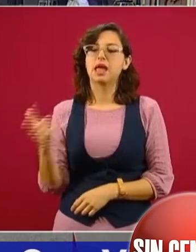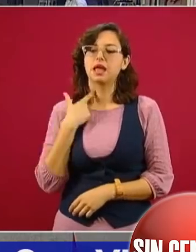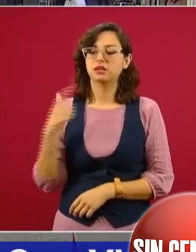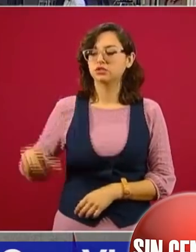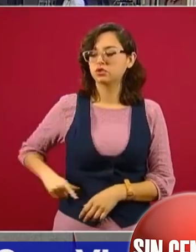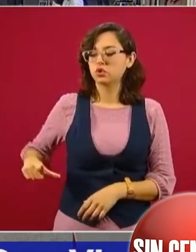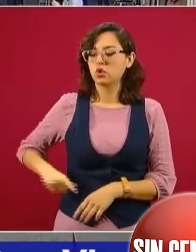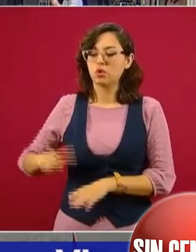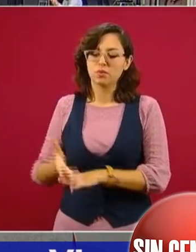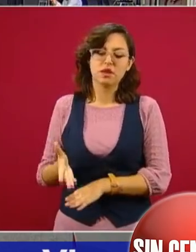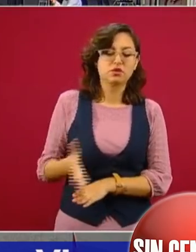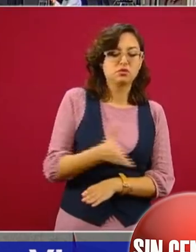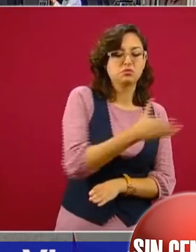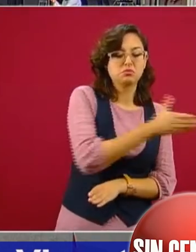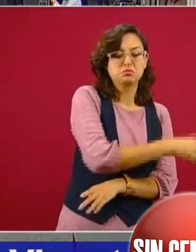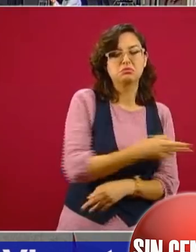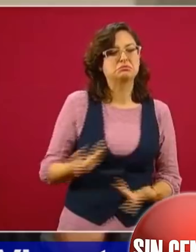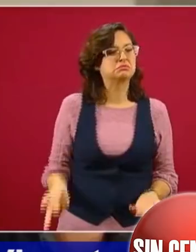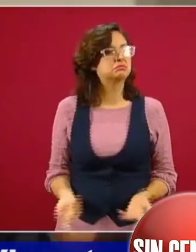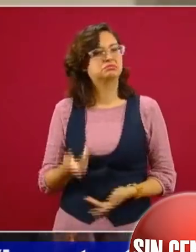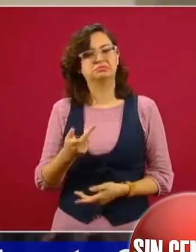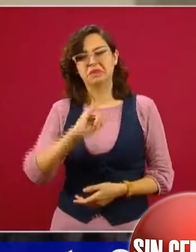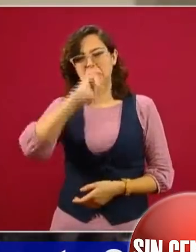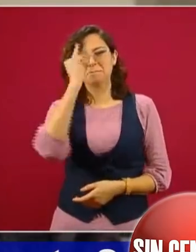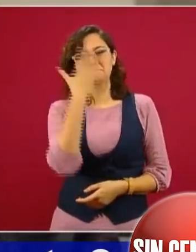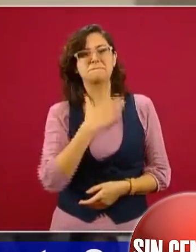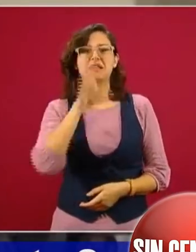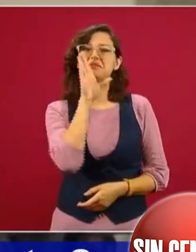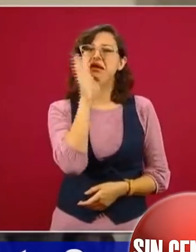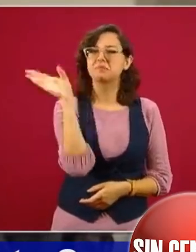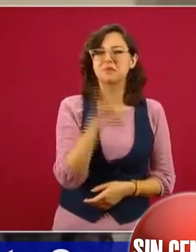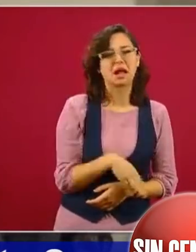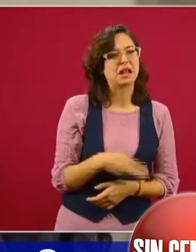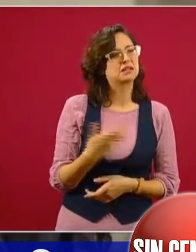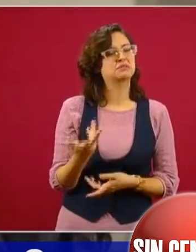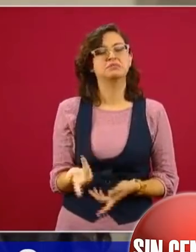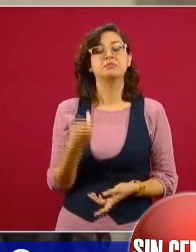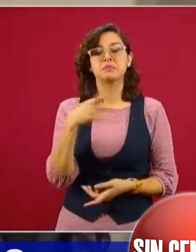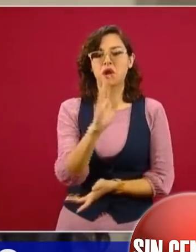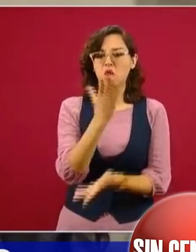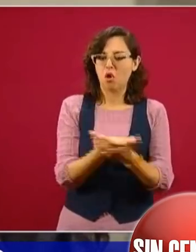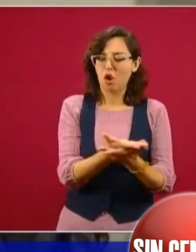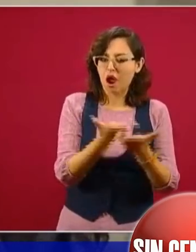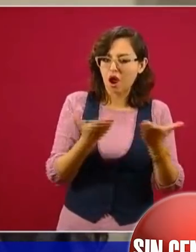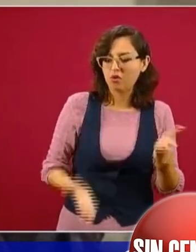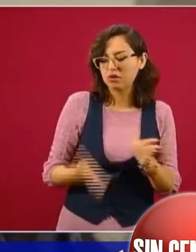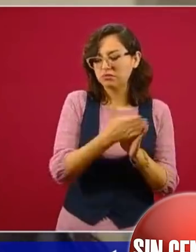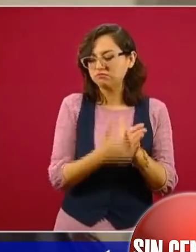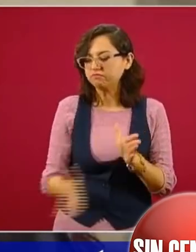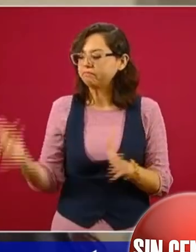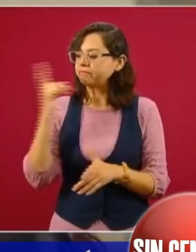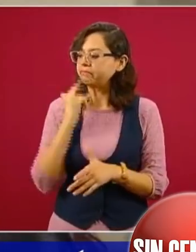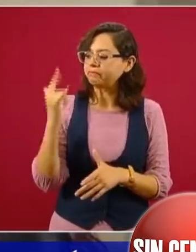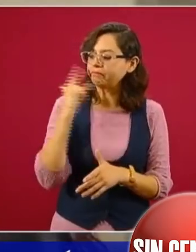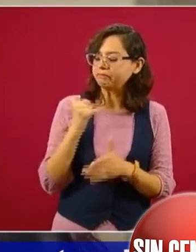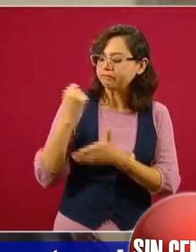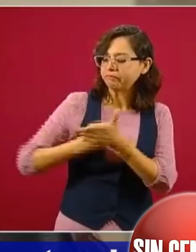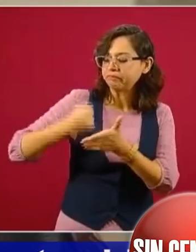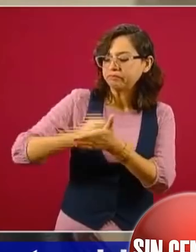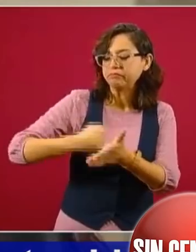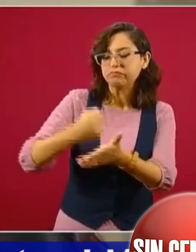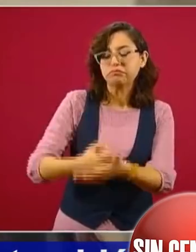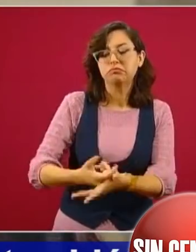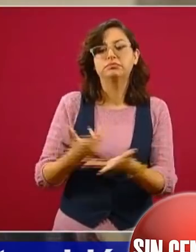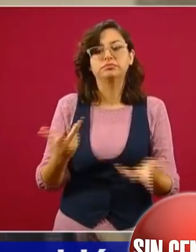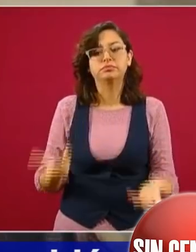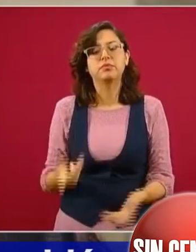fueron dilapidando su nombre. Hoy están reestructurando y levantando el nombre, y la prueba es la obra de Santa Lucía. Ojalá